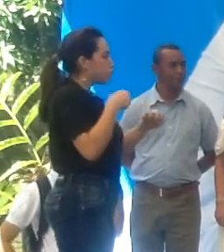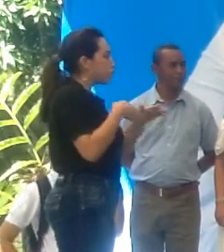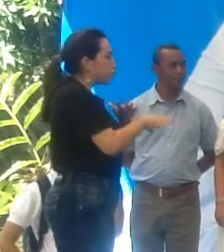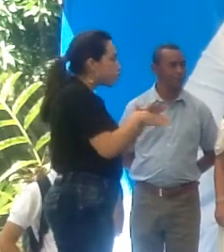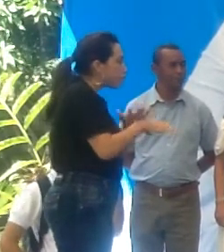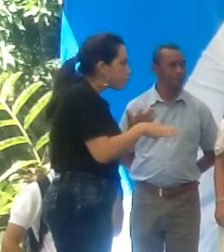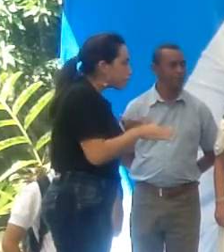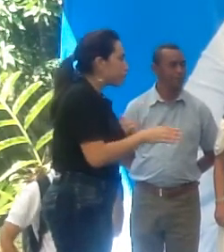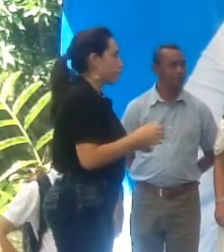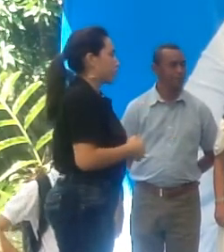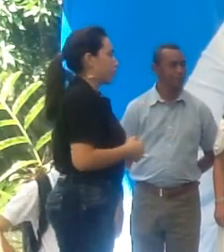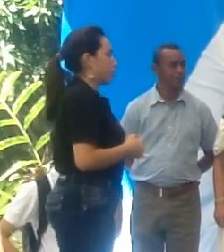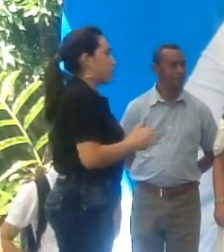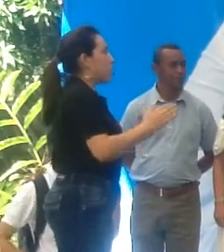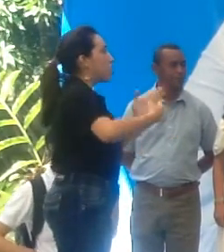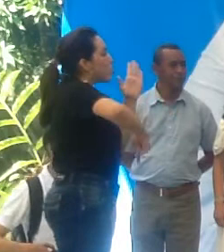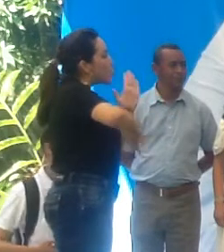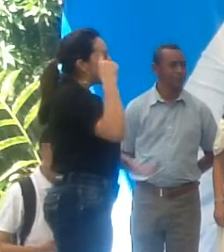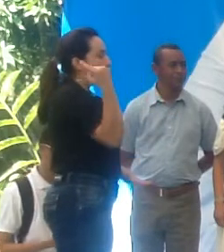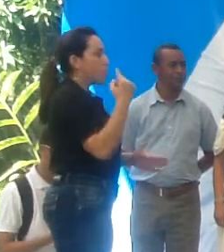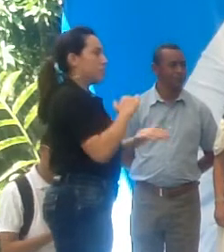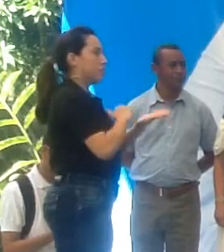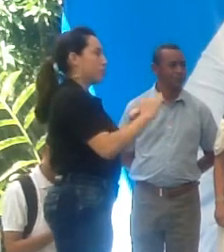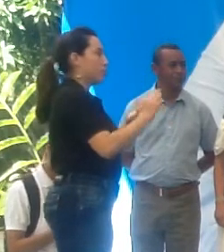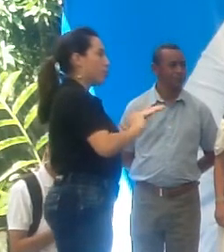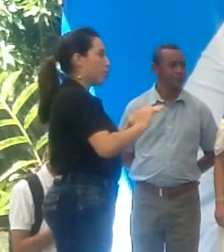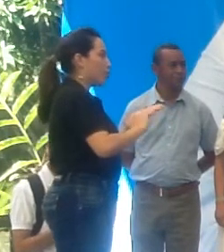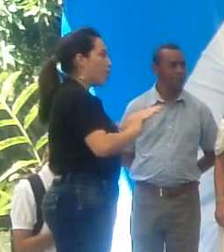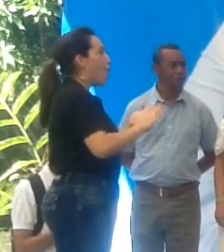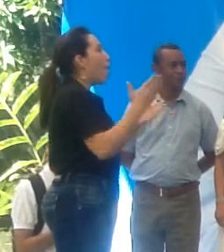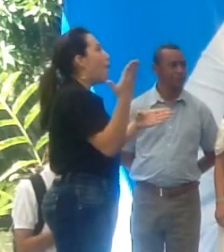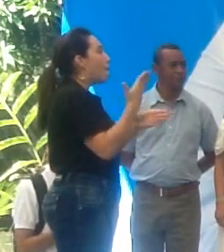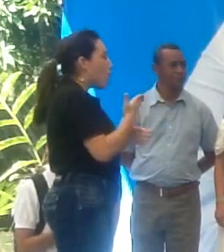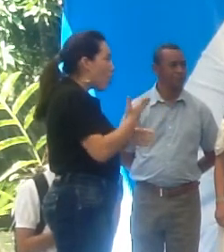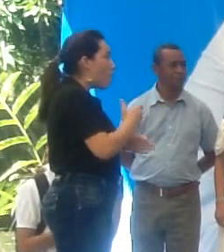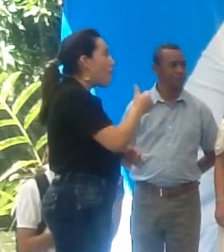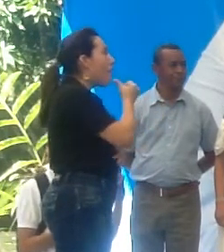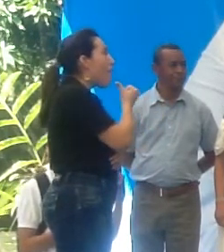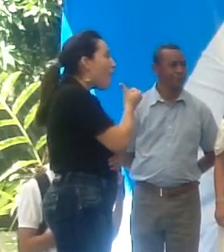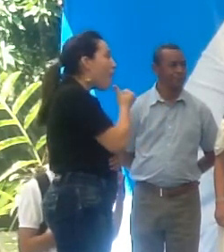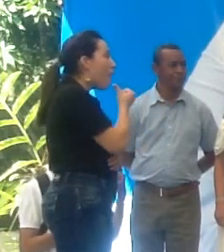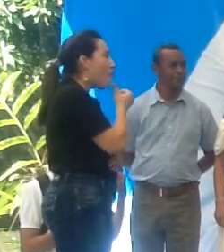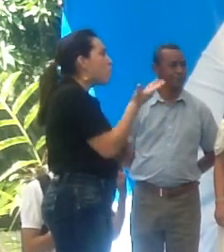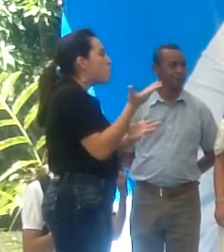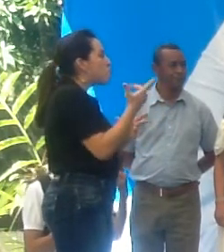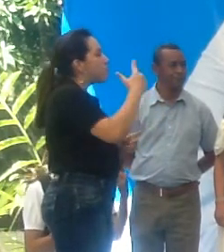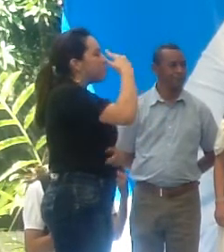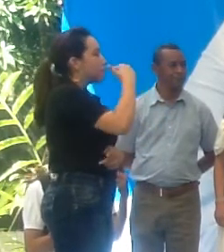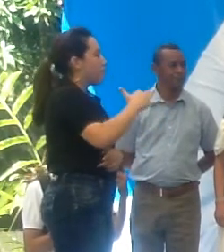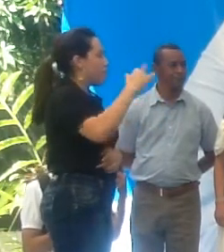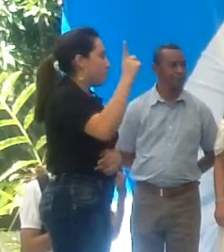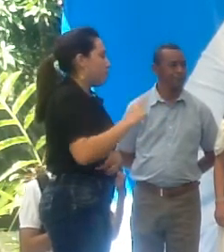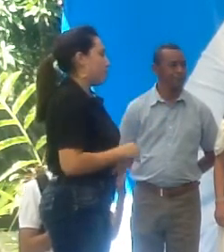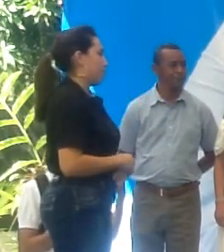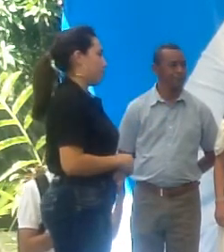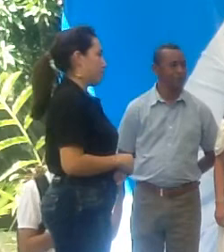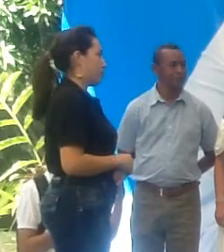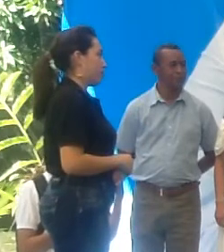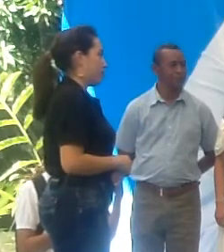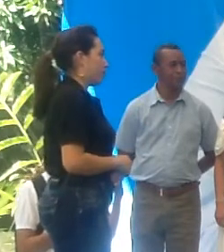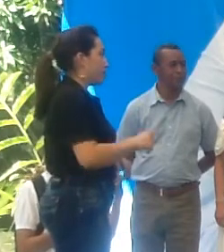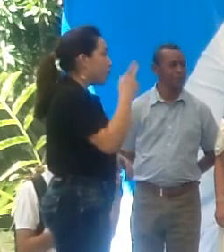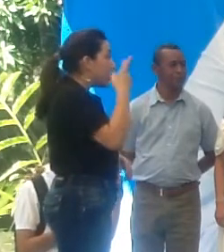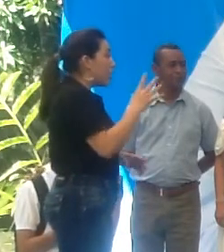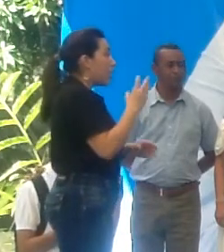de una vez por todas solucionando el problema de agua en la ciudad de Santa Marta, para que